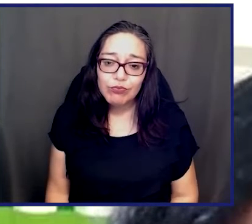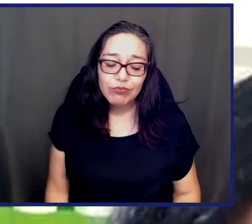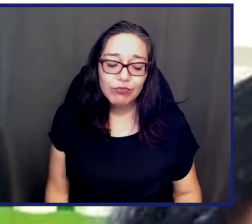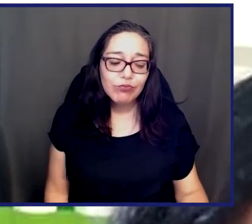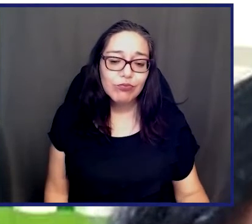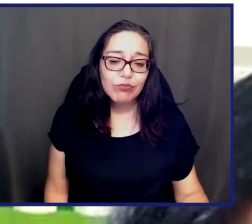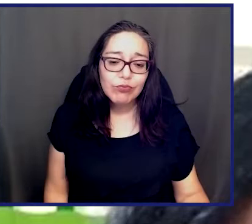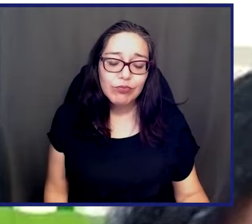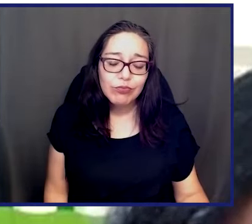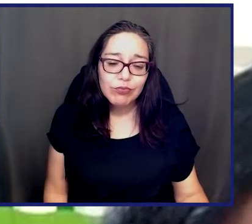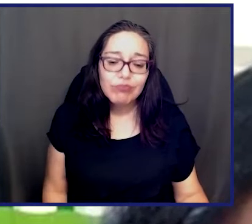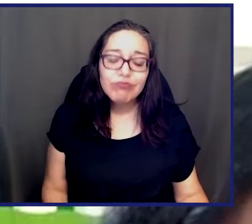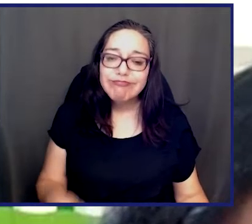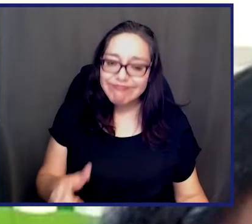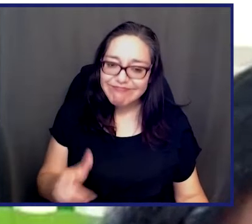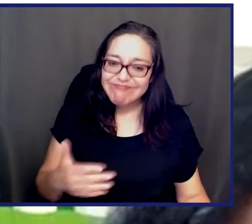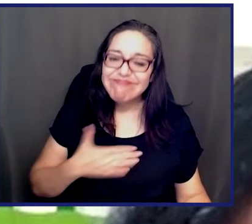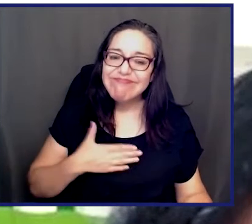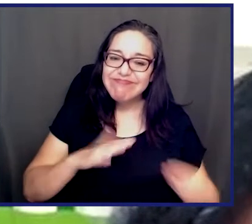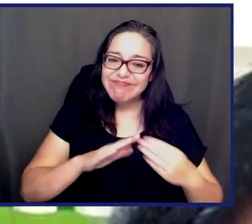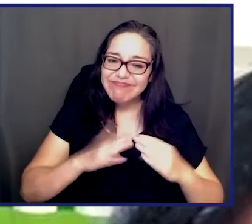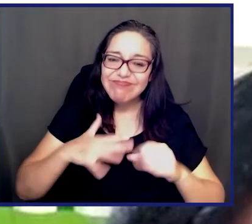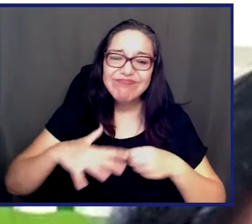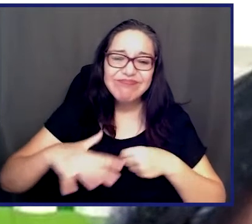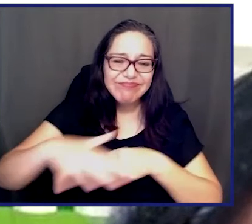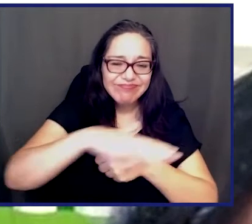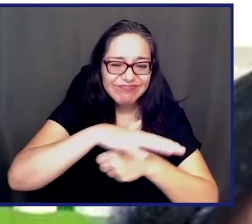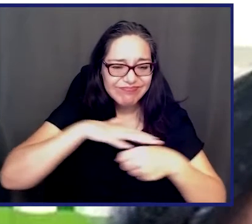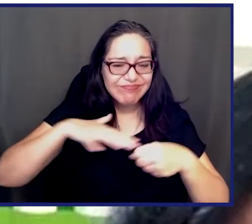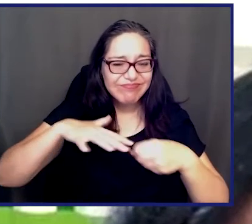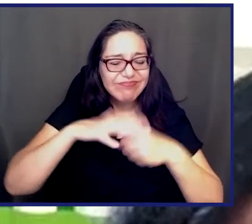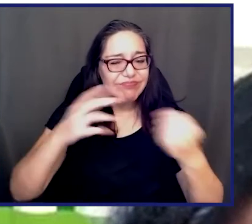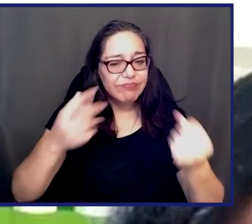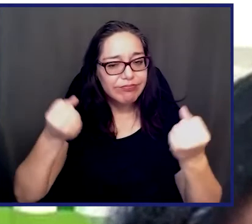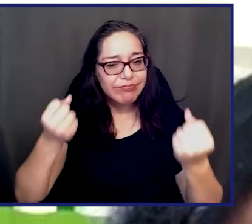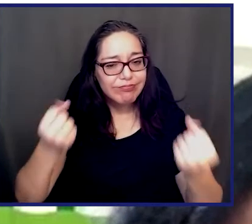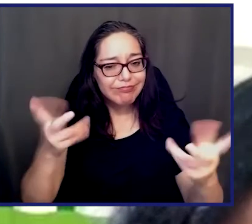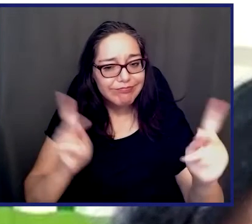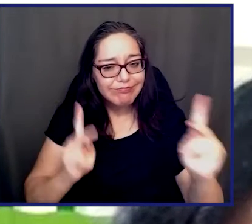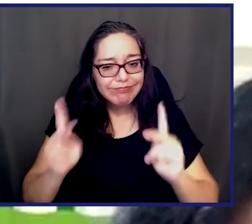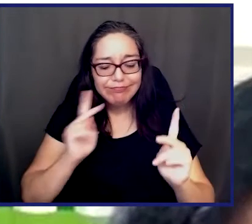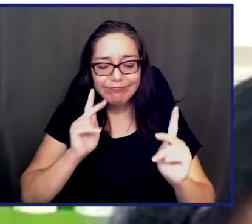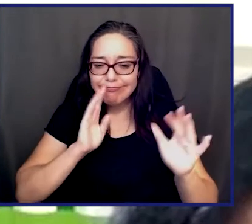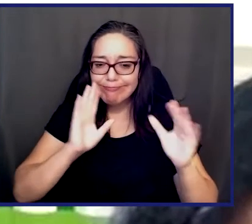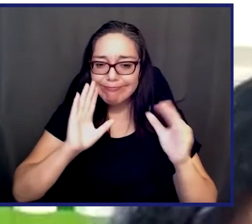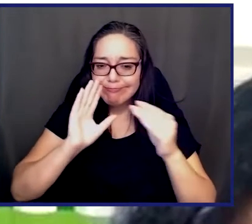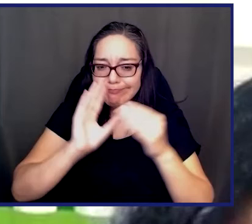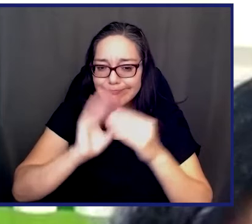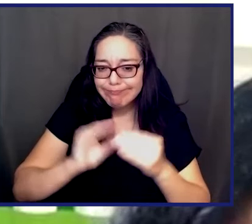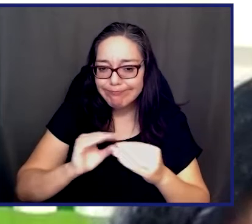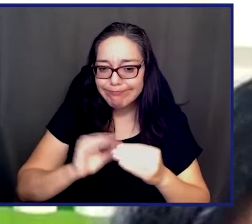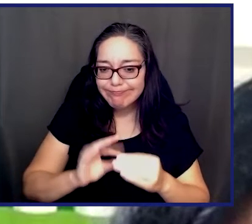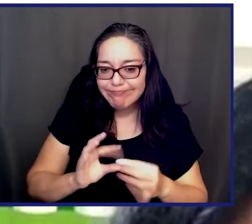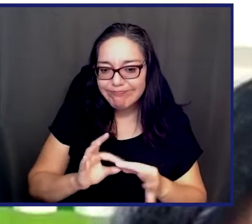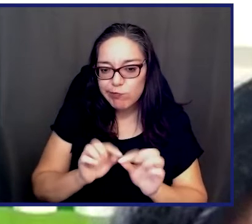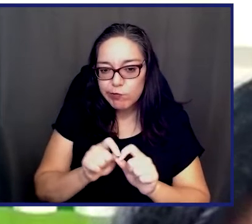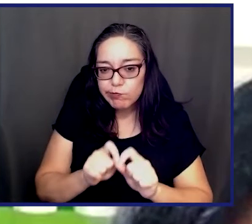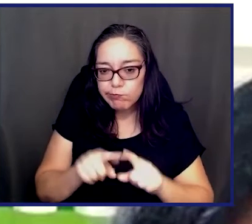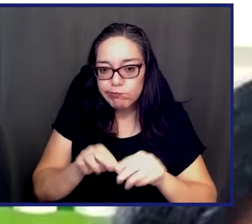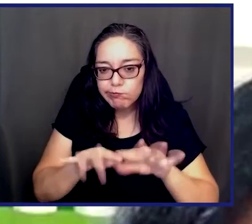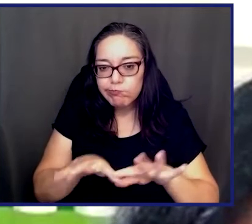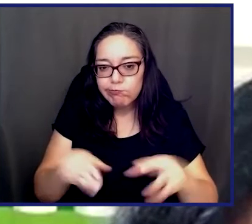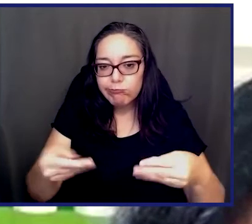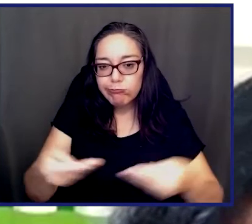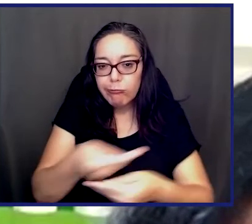que pueden ayudar a abrirnos los ojos en diferentes temas. Por ejemplo, aquí en mi comunidad se